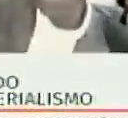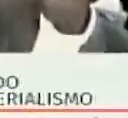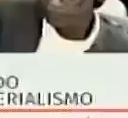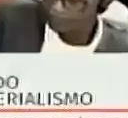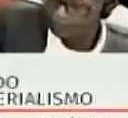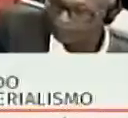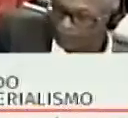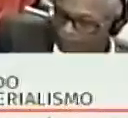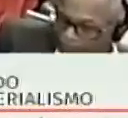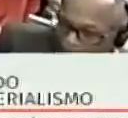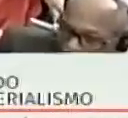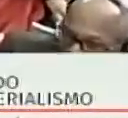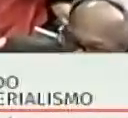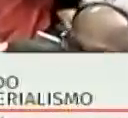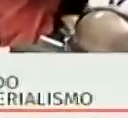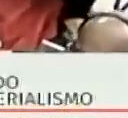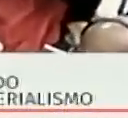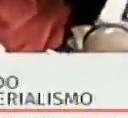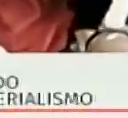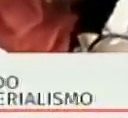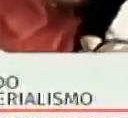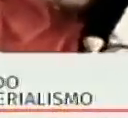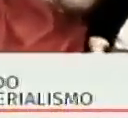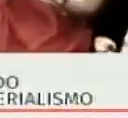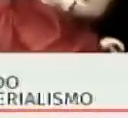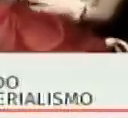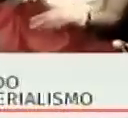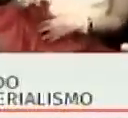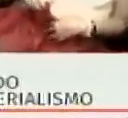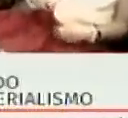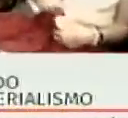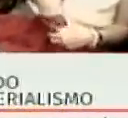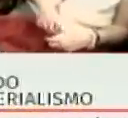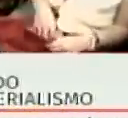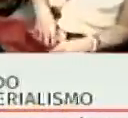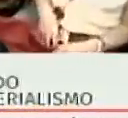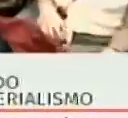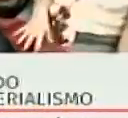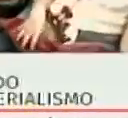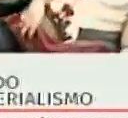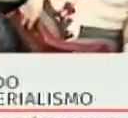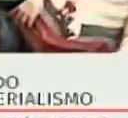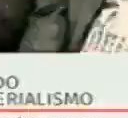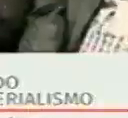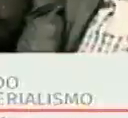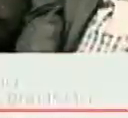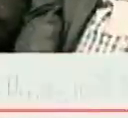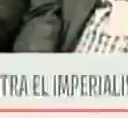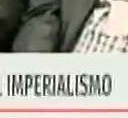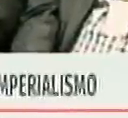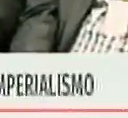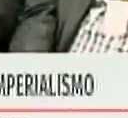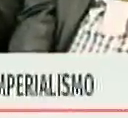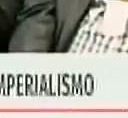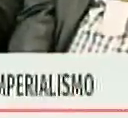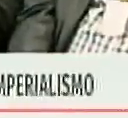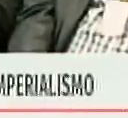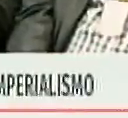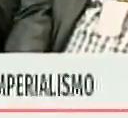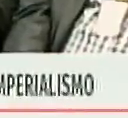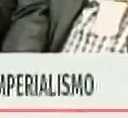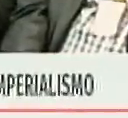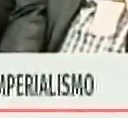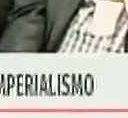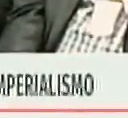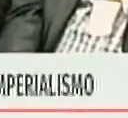Mahá Abu Salim, al representante de la Embajada de Rusia, Anton Lissin, al consejero